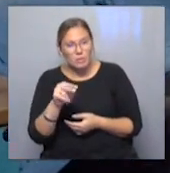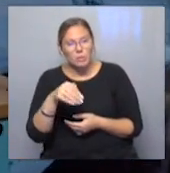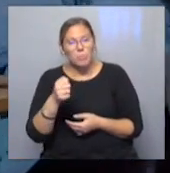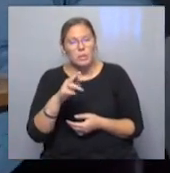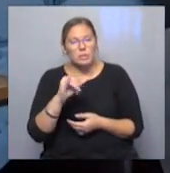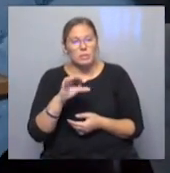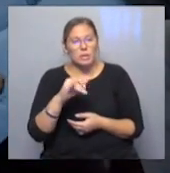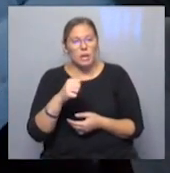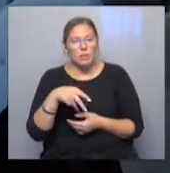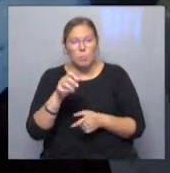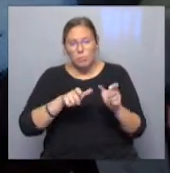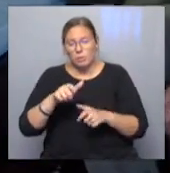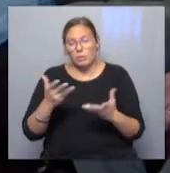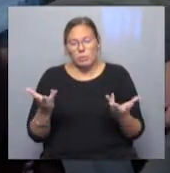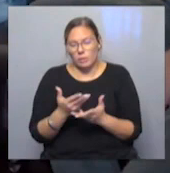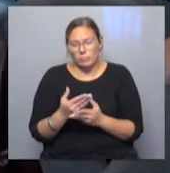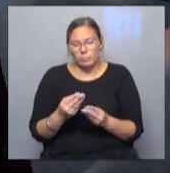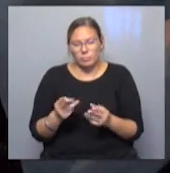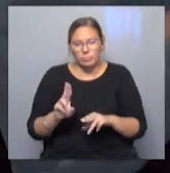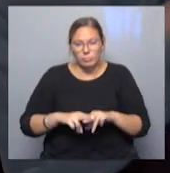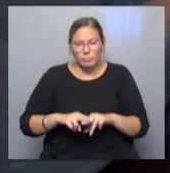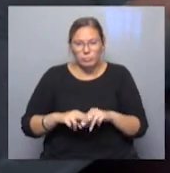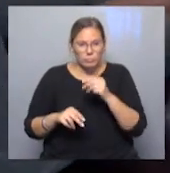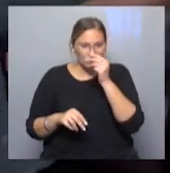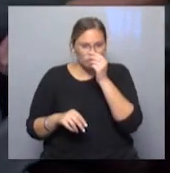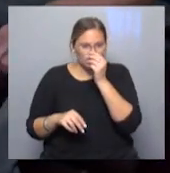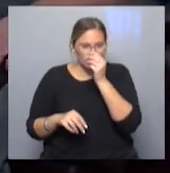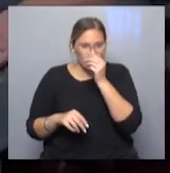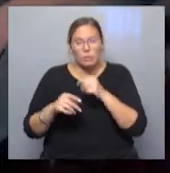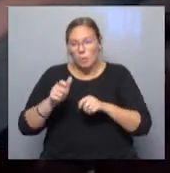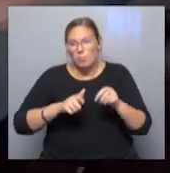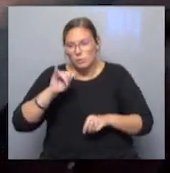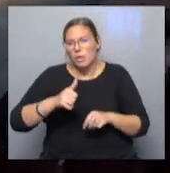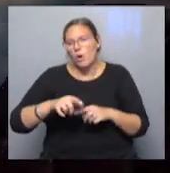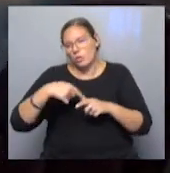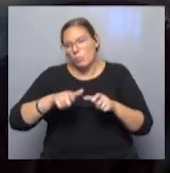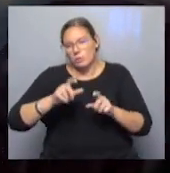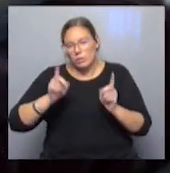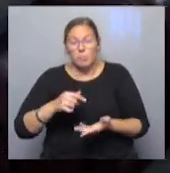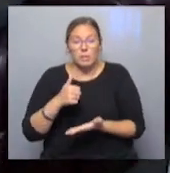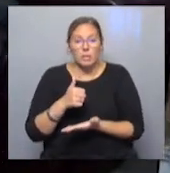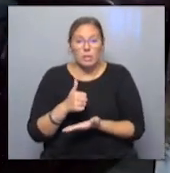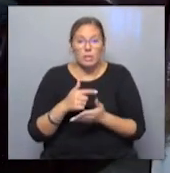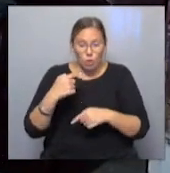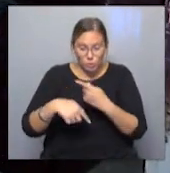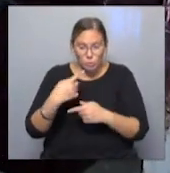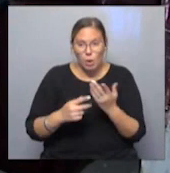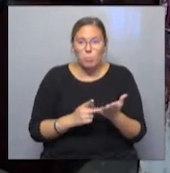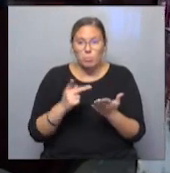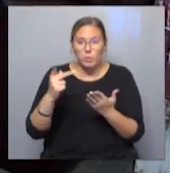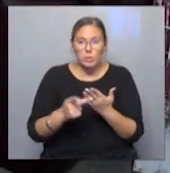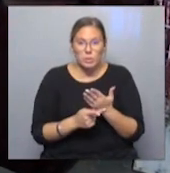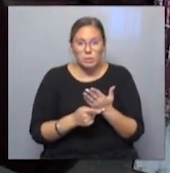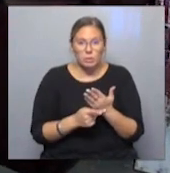Marciscano, gente que hoy ya no está, dentro de toda la gente que estaba obviamente ese día, ¿no? Y seguir con este proyecto para nosotros